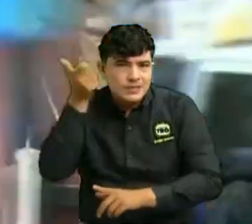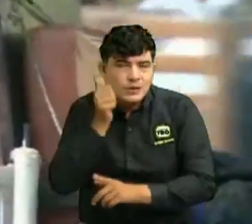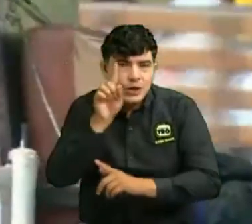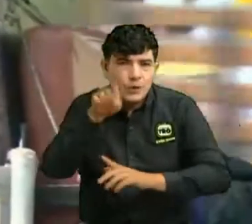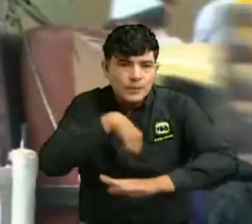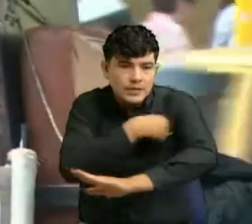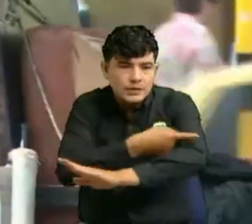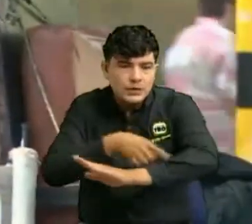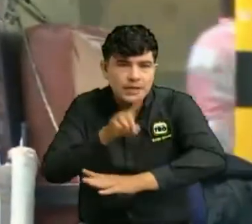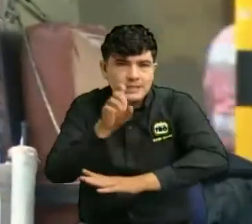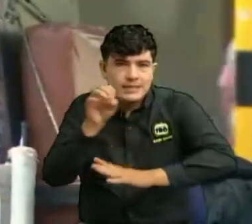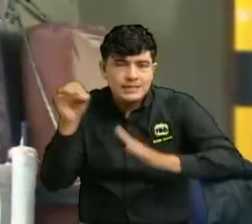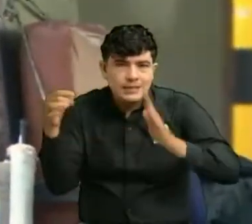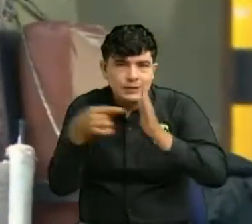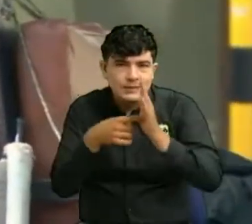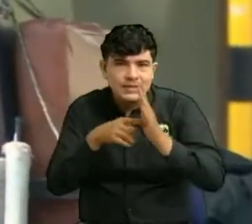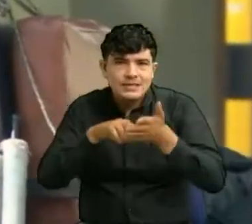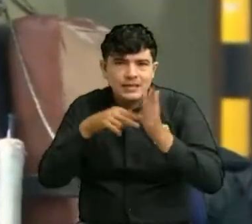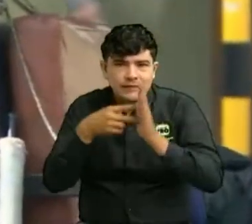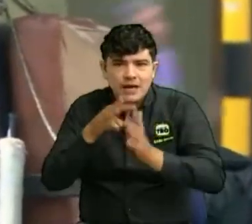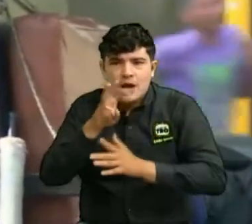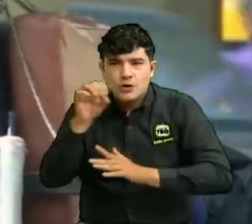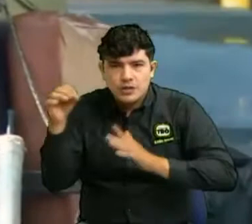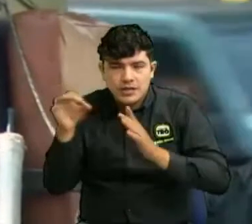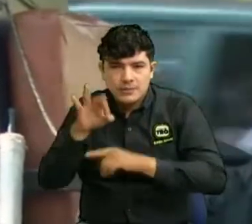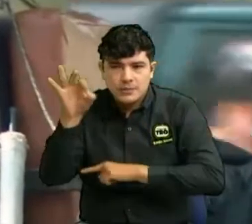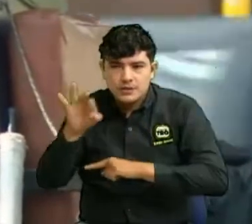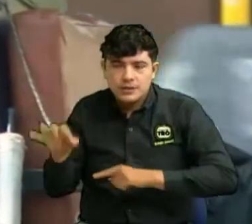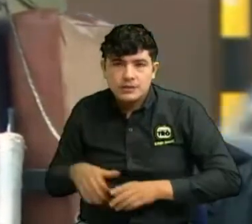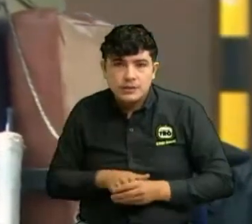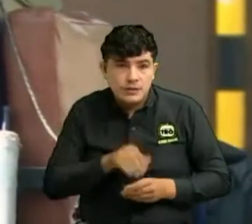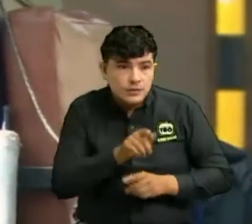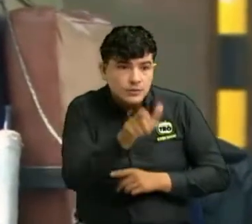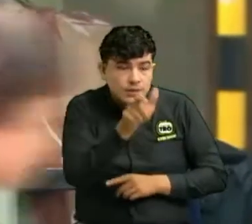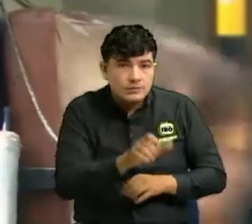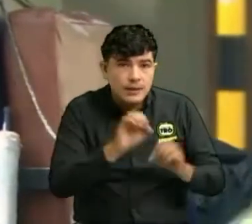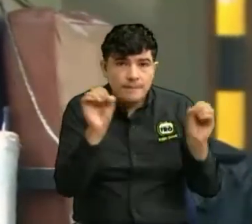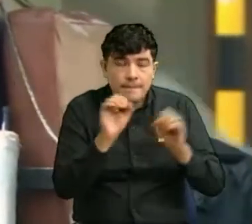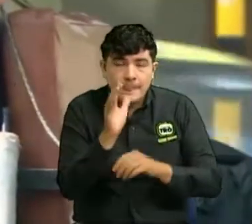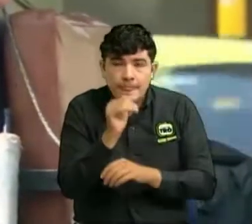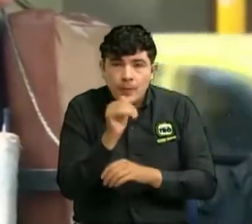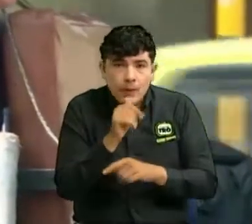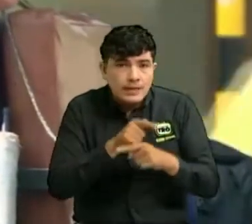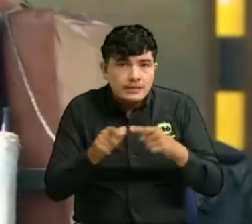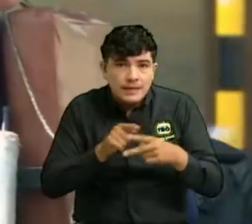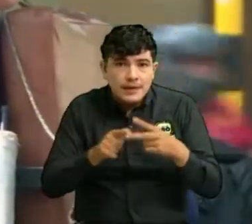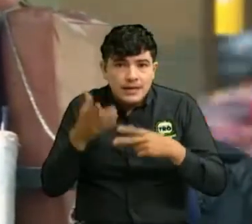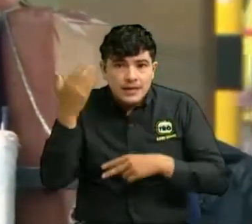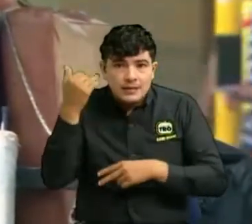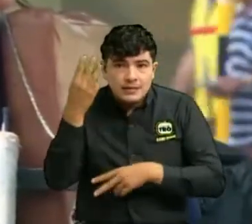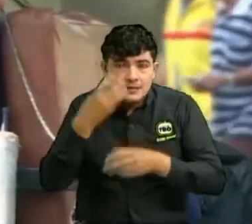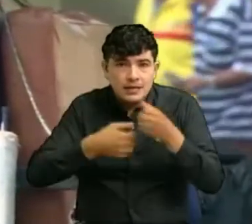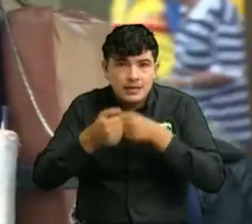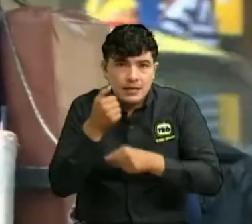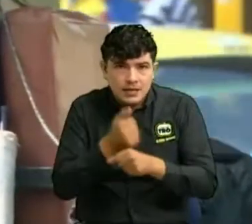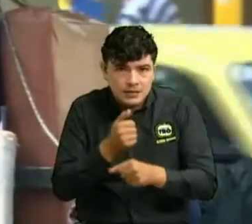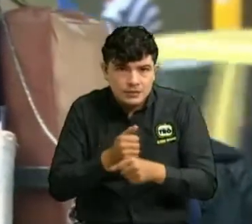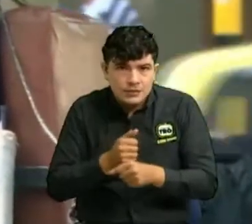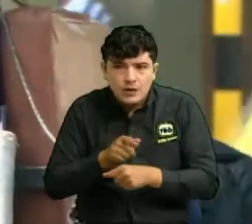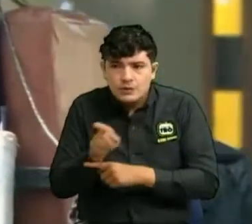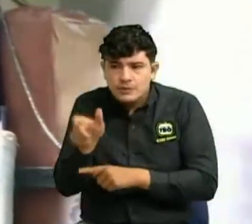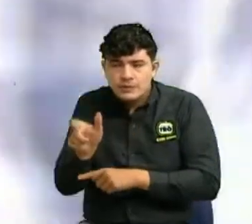1.600.000, el 80%. Si la persona no tiene semanas en los 3 años inmediatamente anteriores, si no tiene